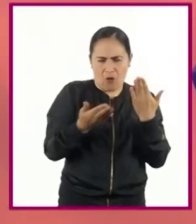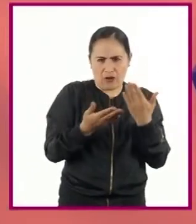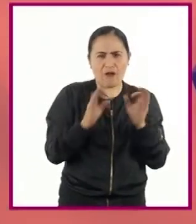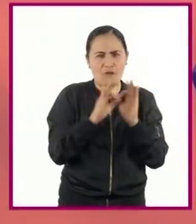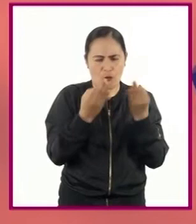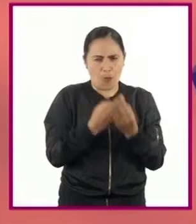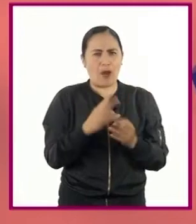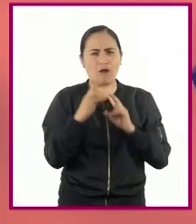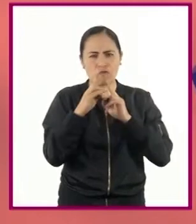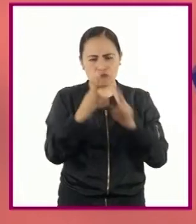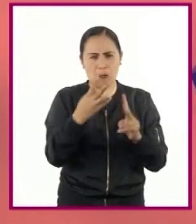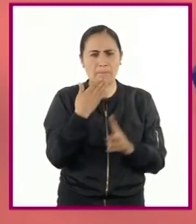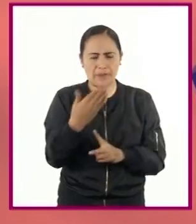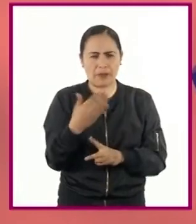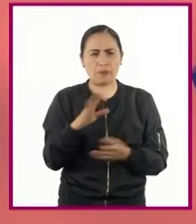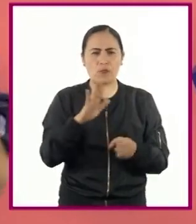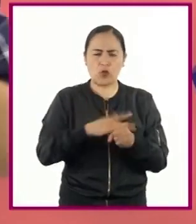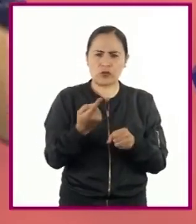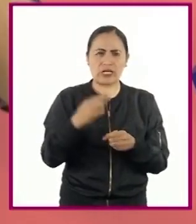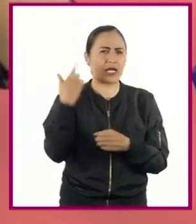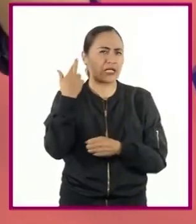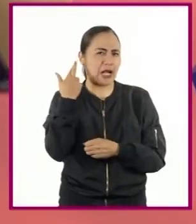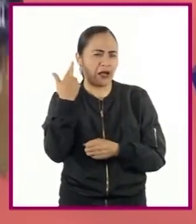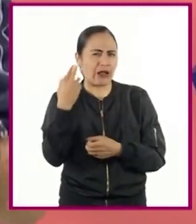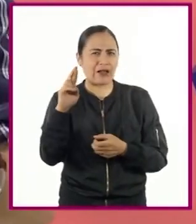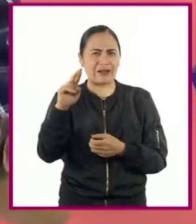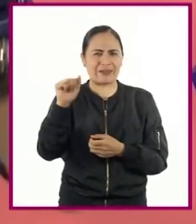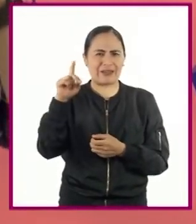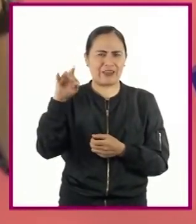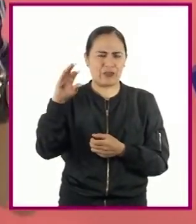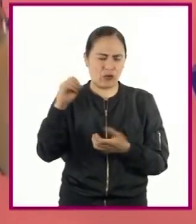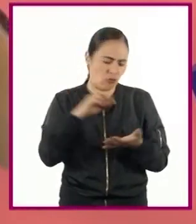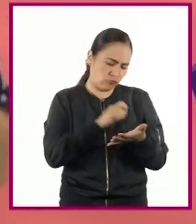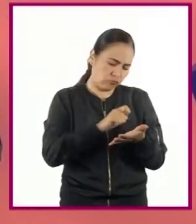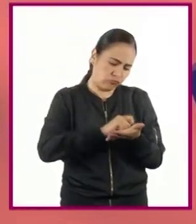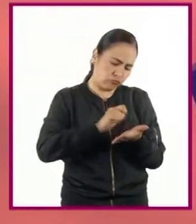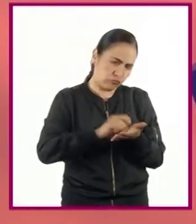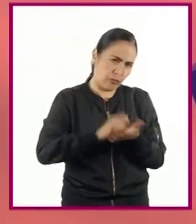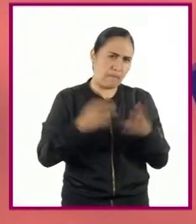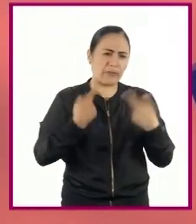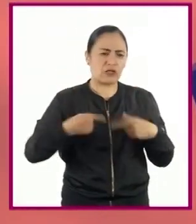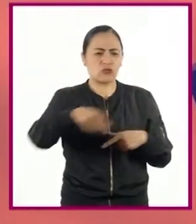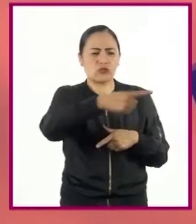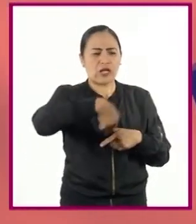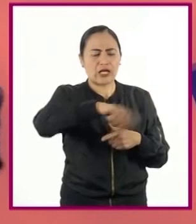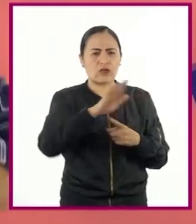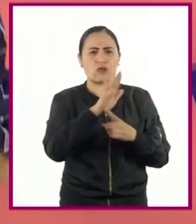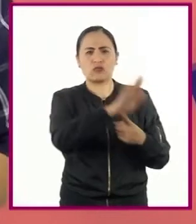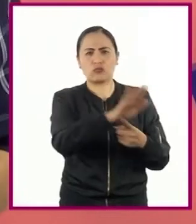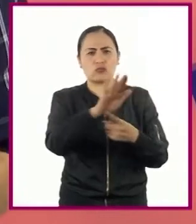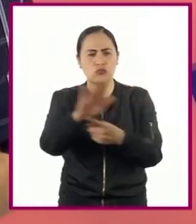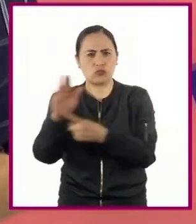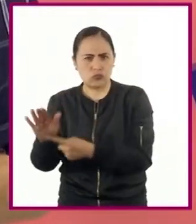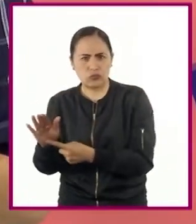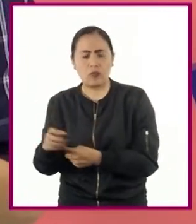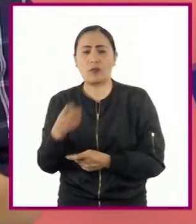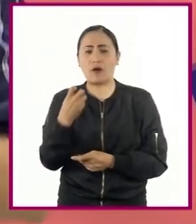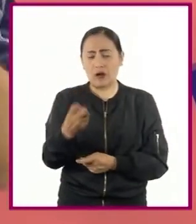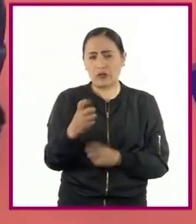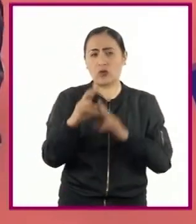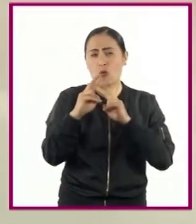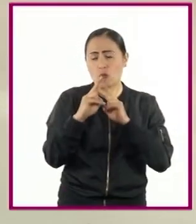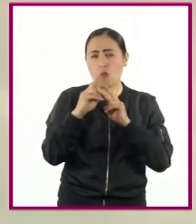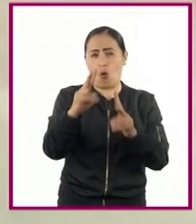hemos visto, los textos para radio deben responder al público al que se dirige y al género, por lo que el uso del lenguaje debe